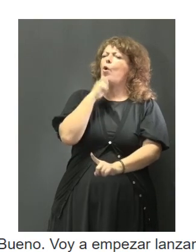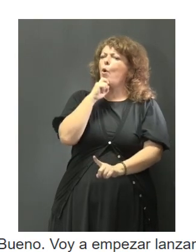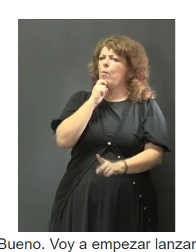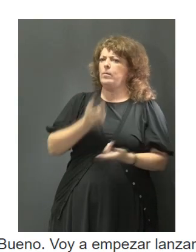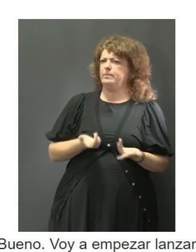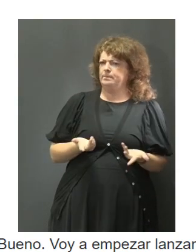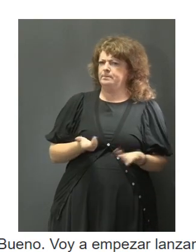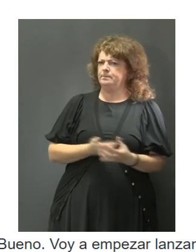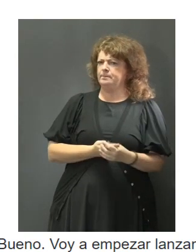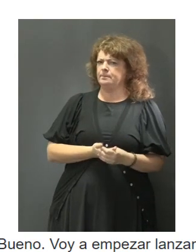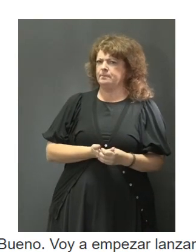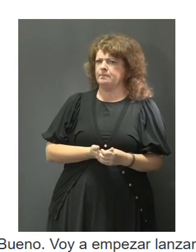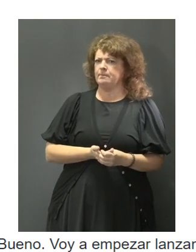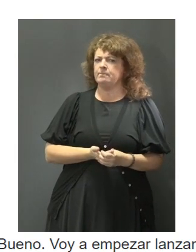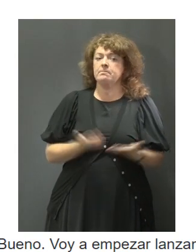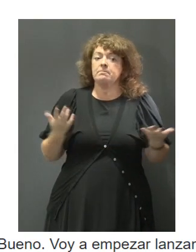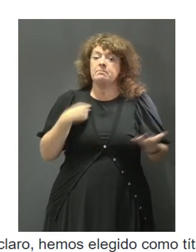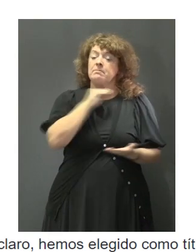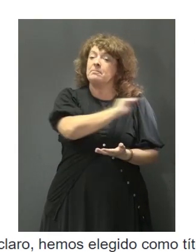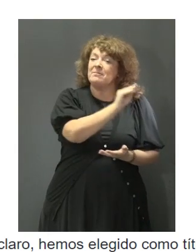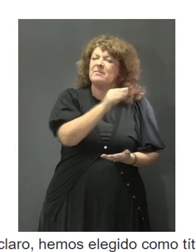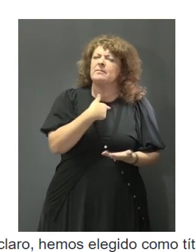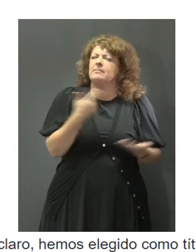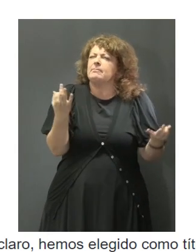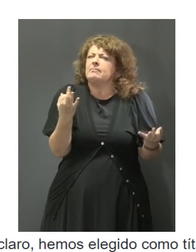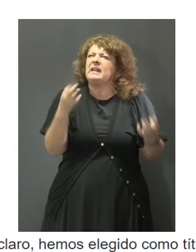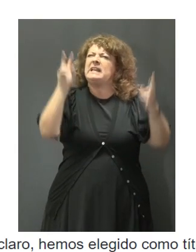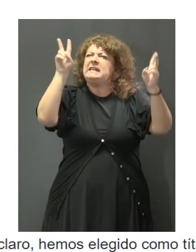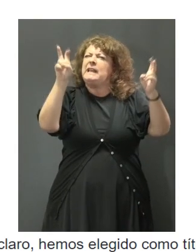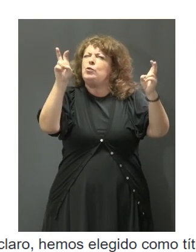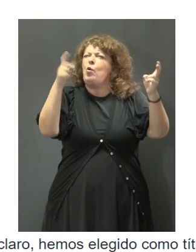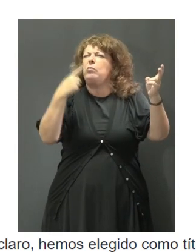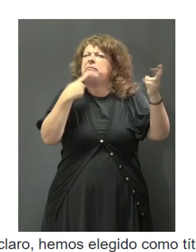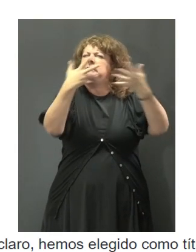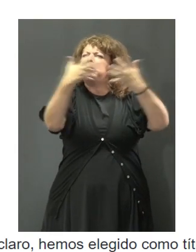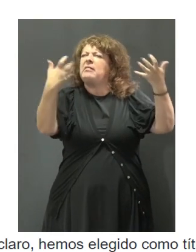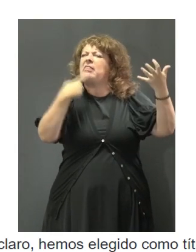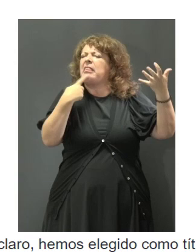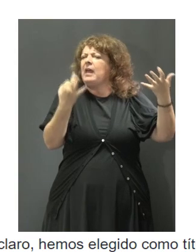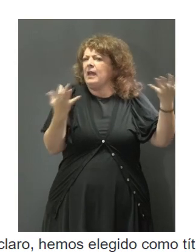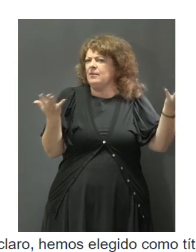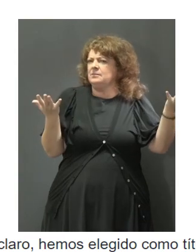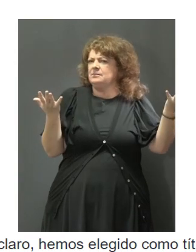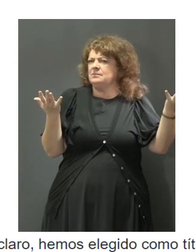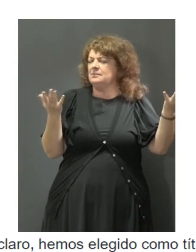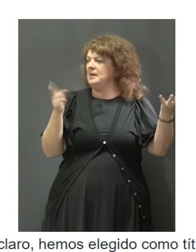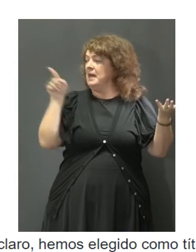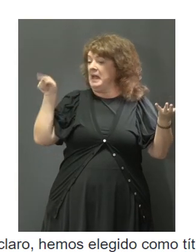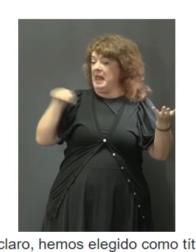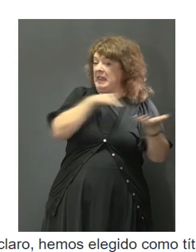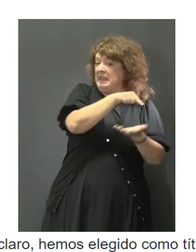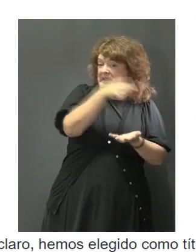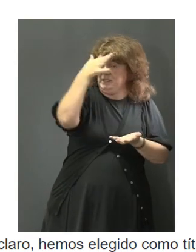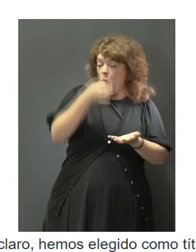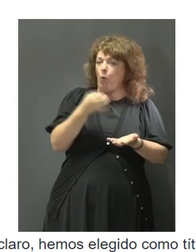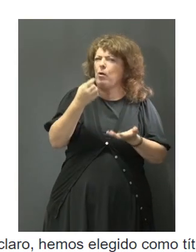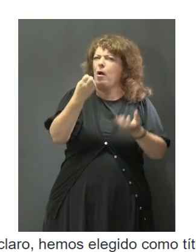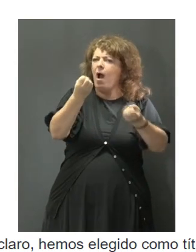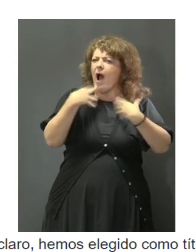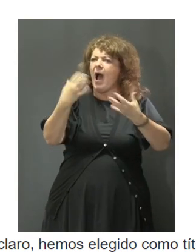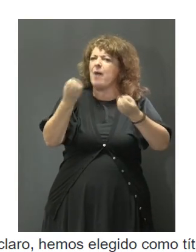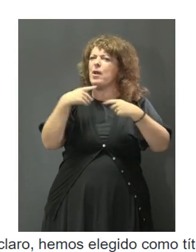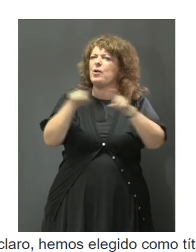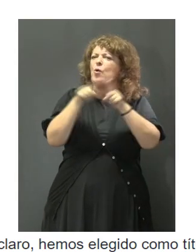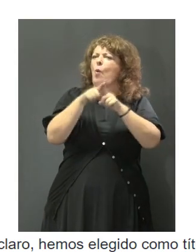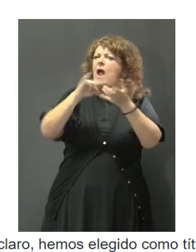La pregunta sería, ¿qué os sugiere este título? Probablemente los tres nos vais a hablar del